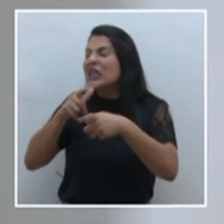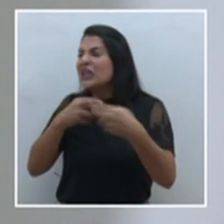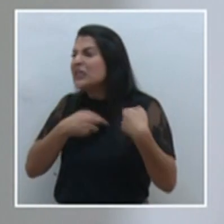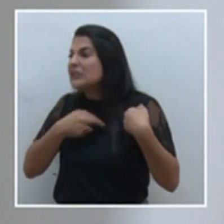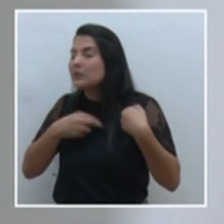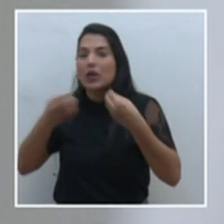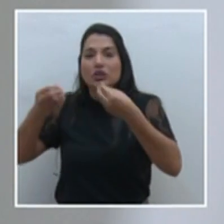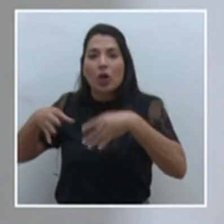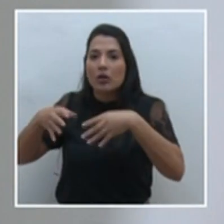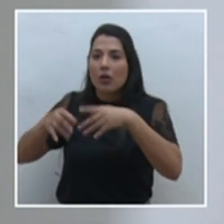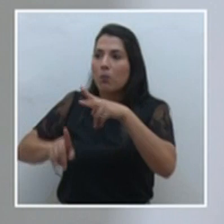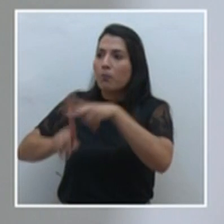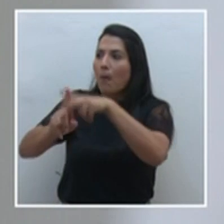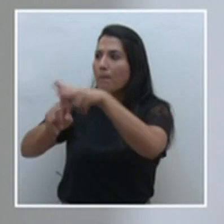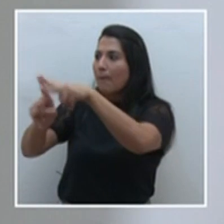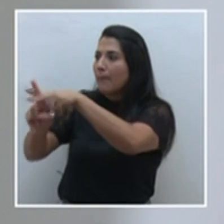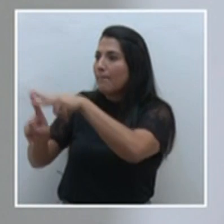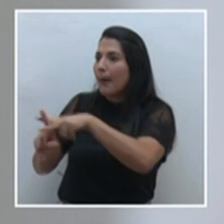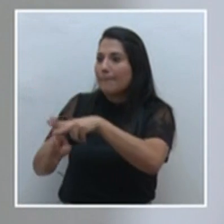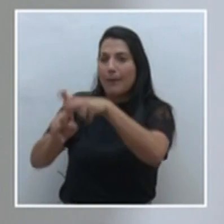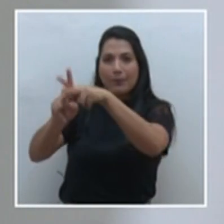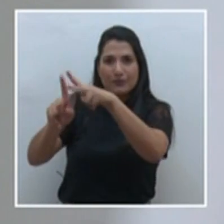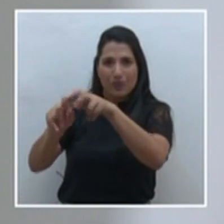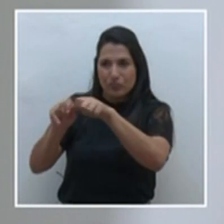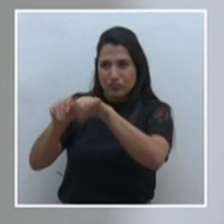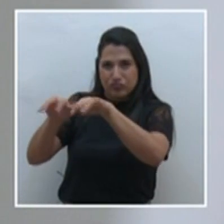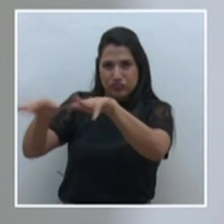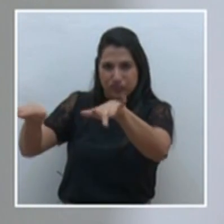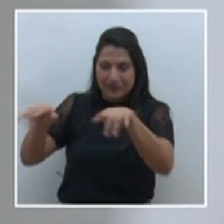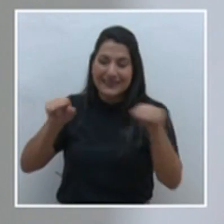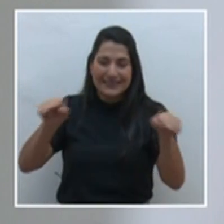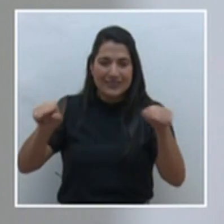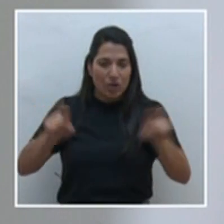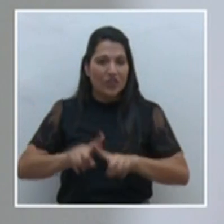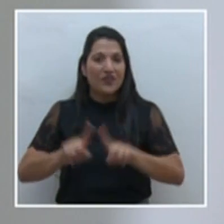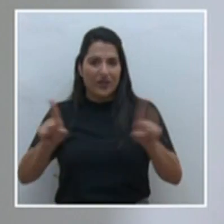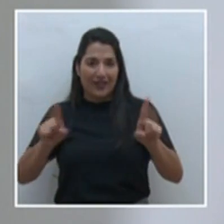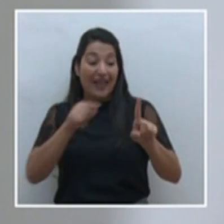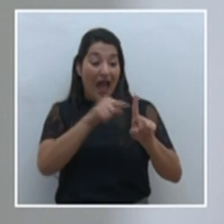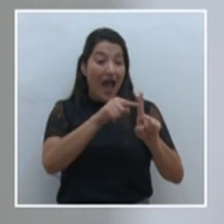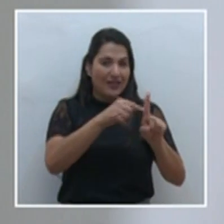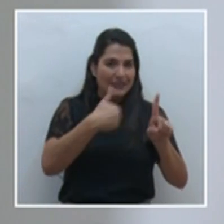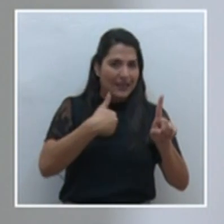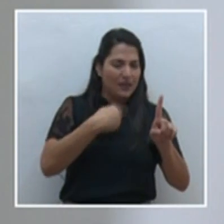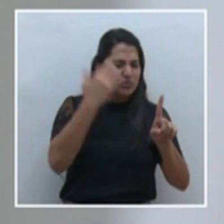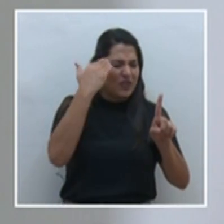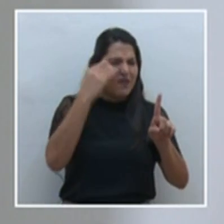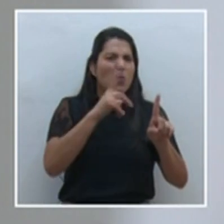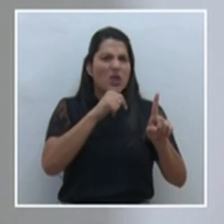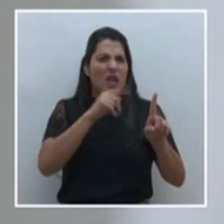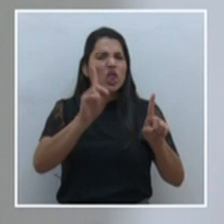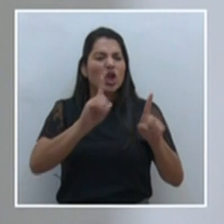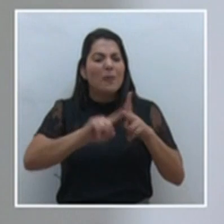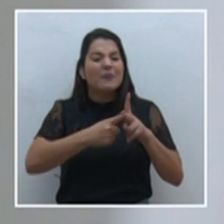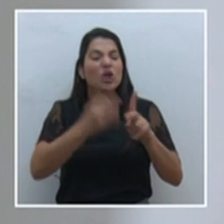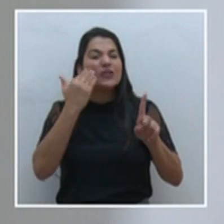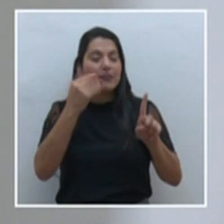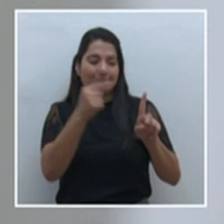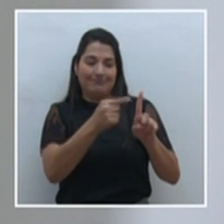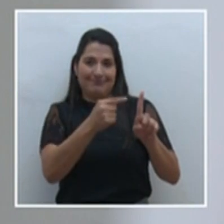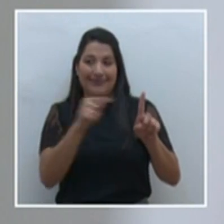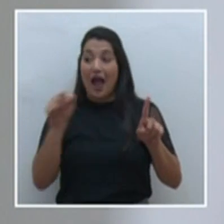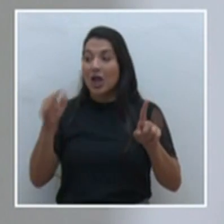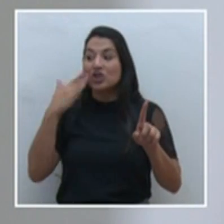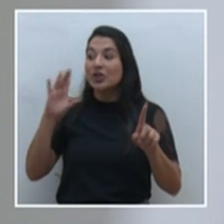y espontánea. Entonces, en realidad, esa es la diferencia. Ya un asunto de transmisión comunitaria, pues, nos dice que hay una exposición por doquiera, ¿verdad?